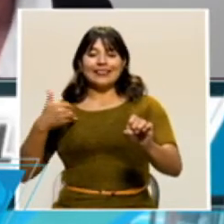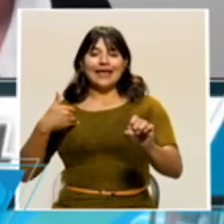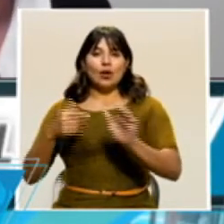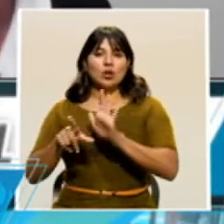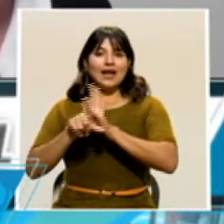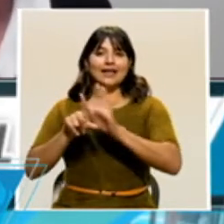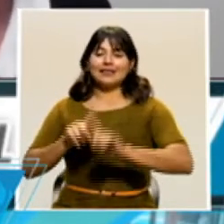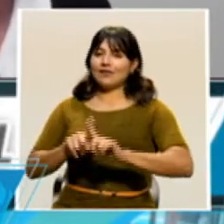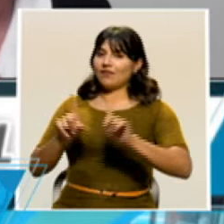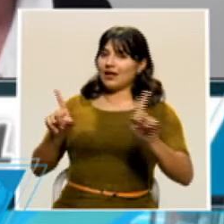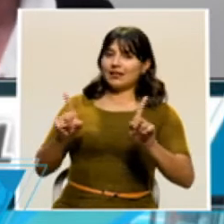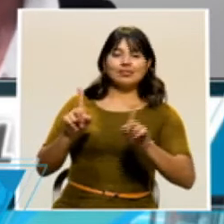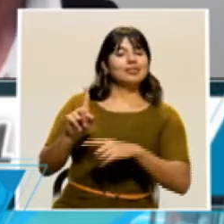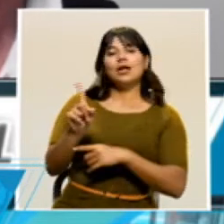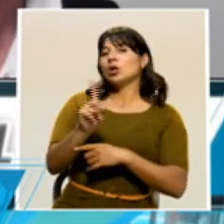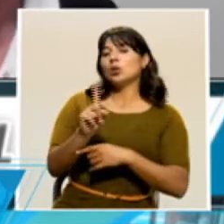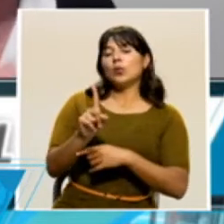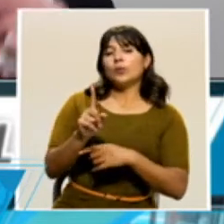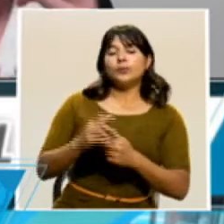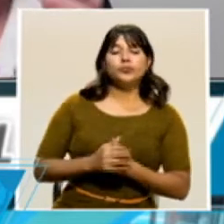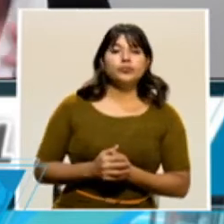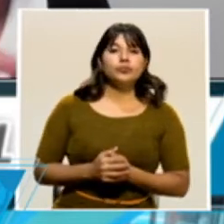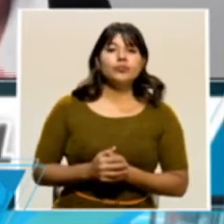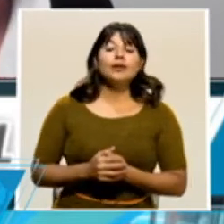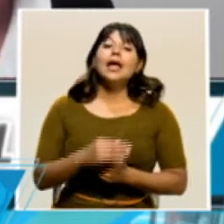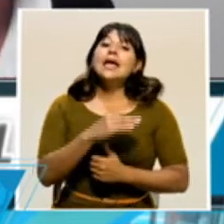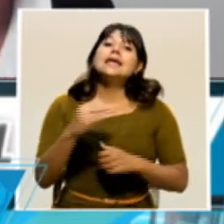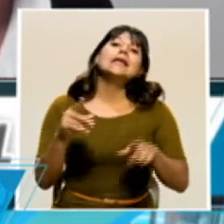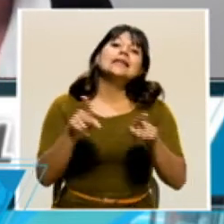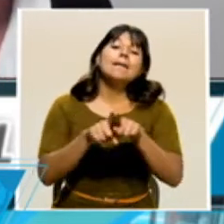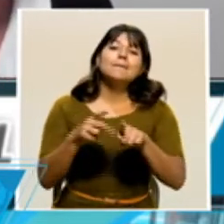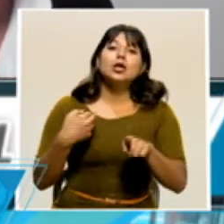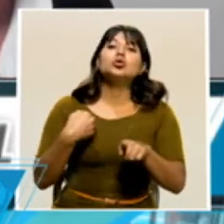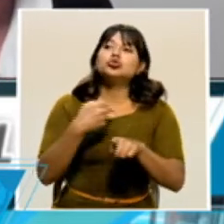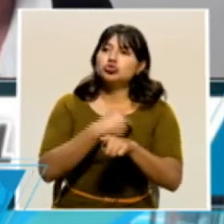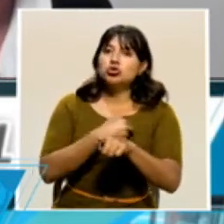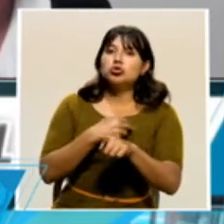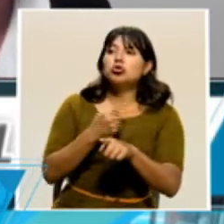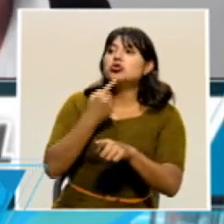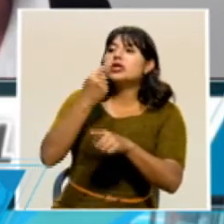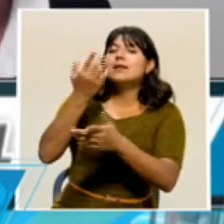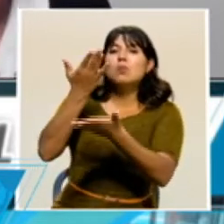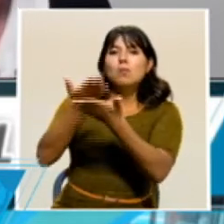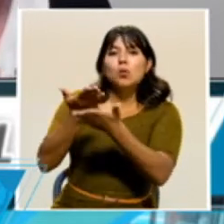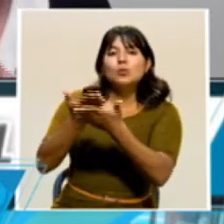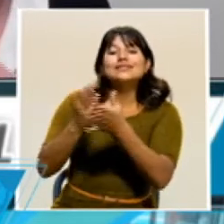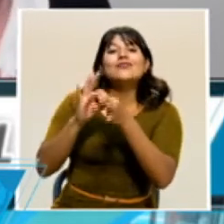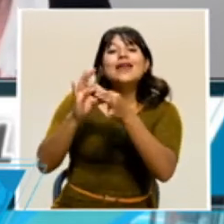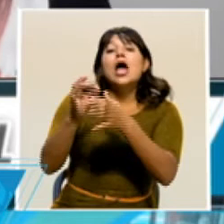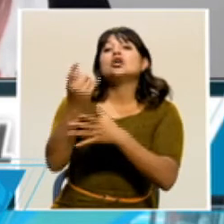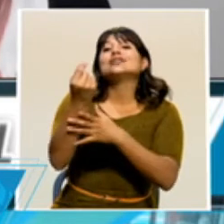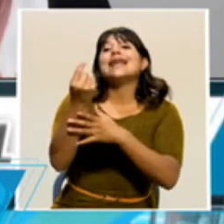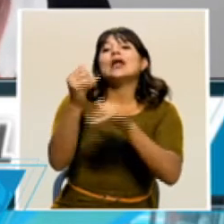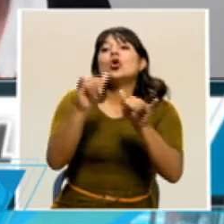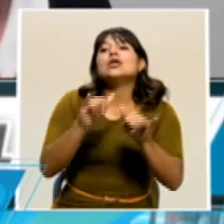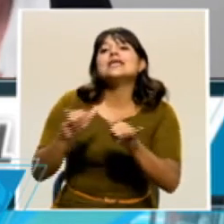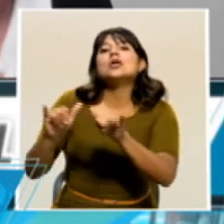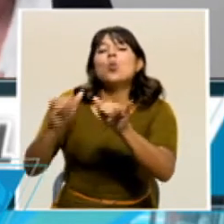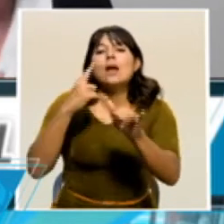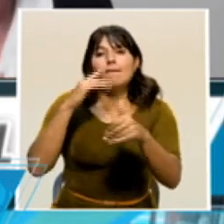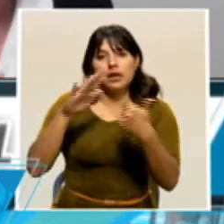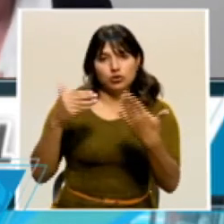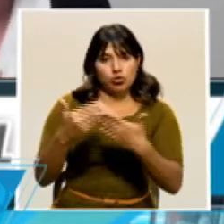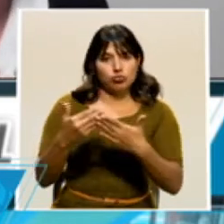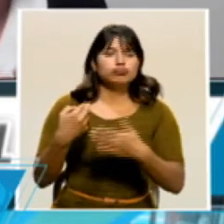empresas públicas que están en competencia. También hicimos observaciones sobre el salario global. Nosotros en lo general estaríamos